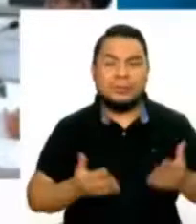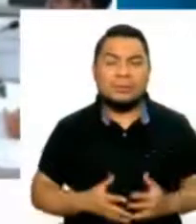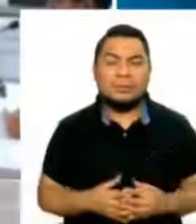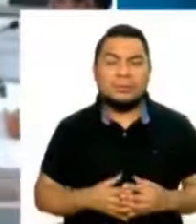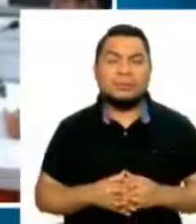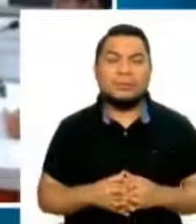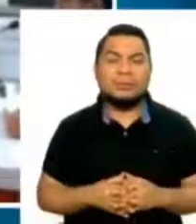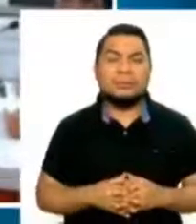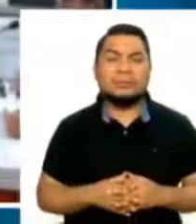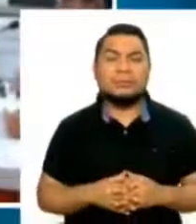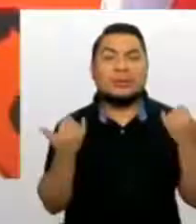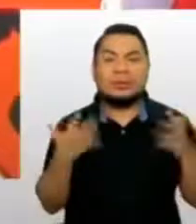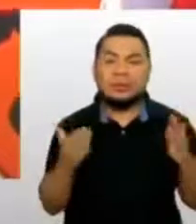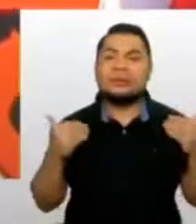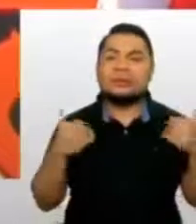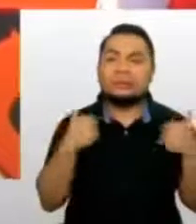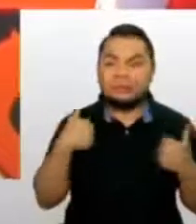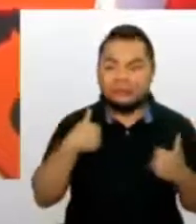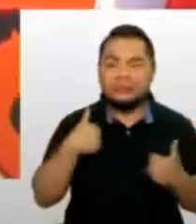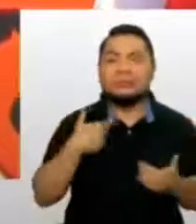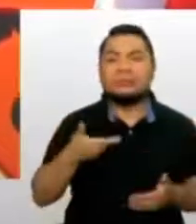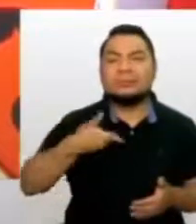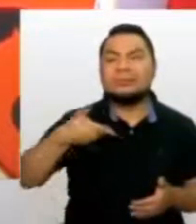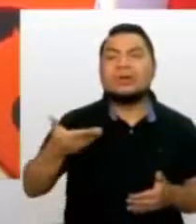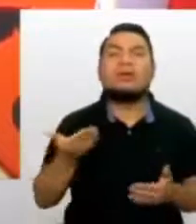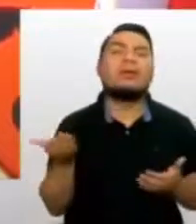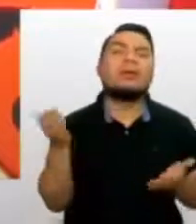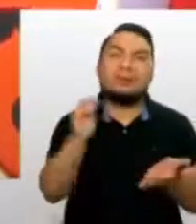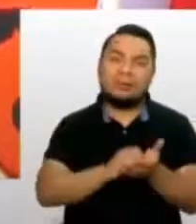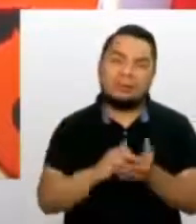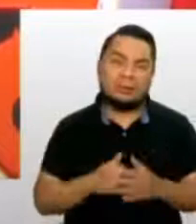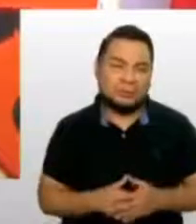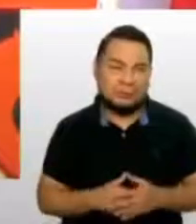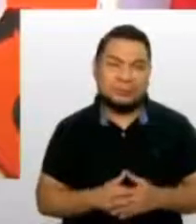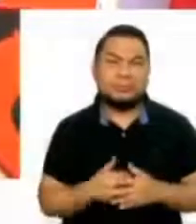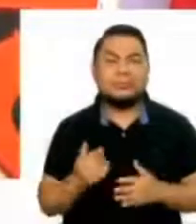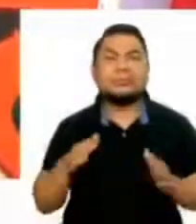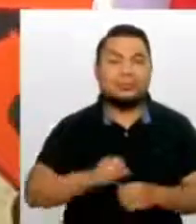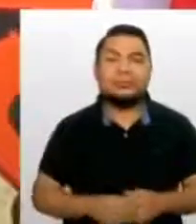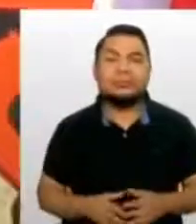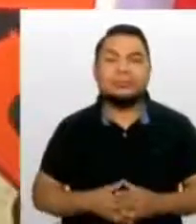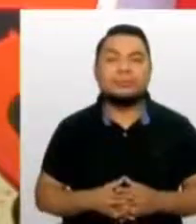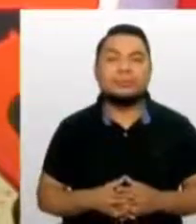públicas. Y ante eso, ¿qué dijo el presidente de la República?